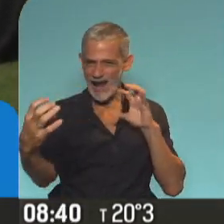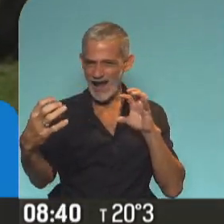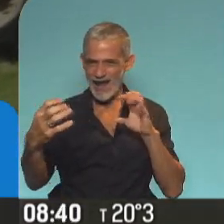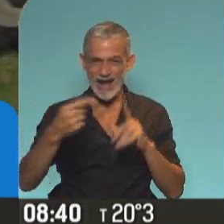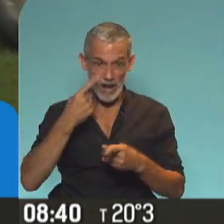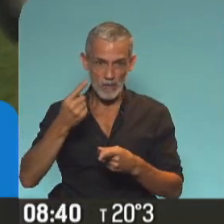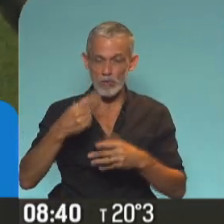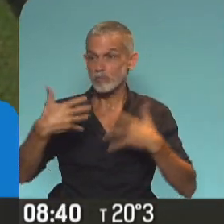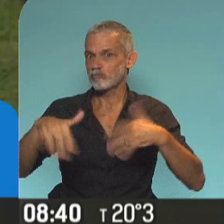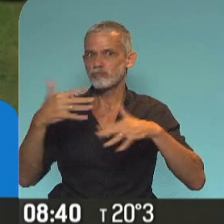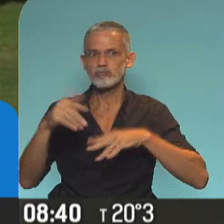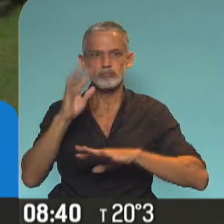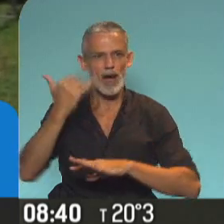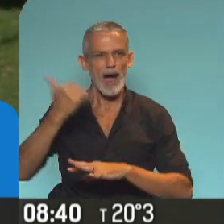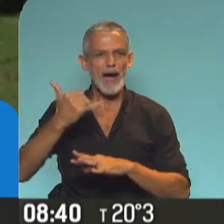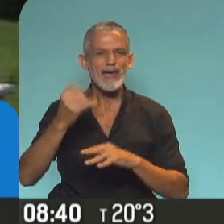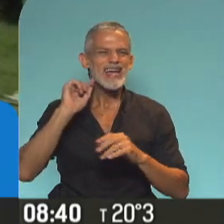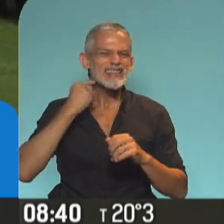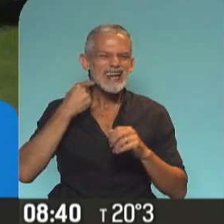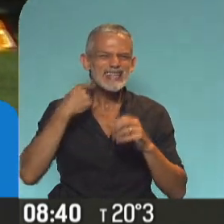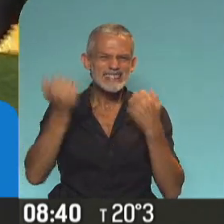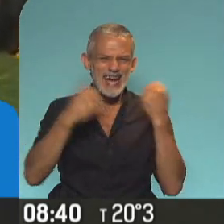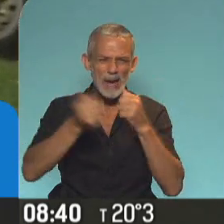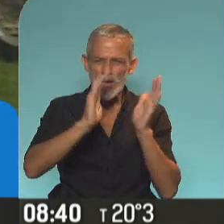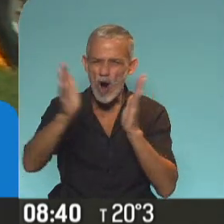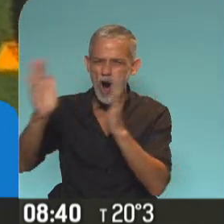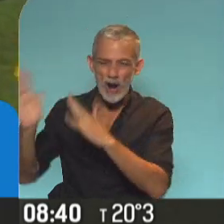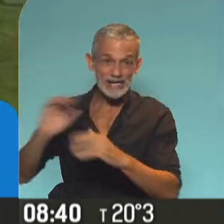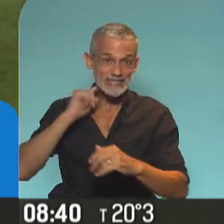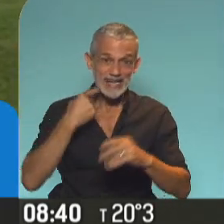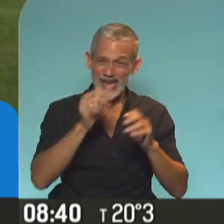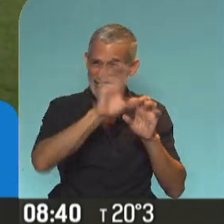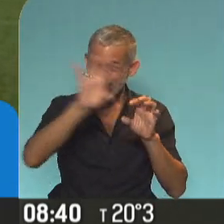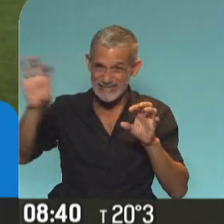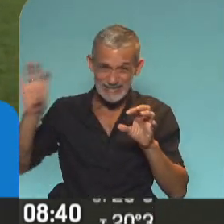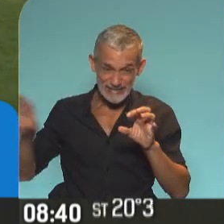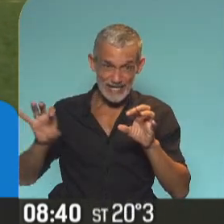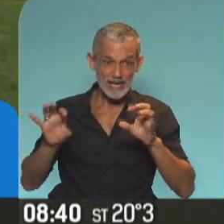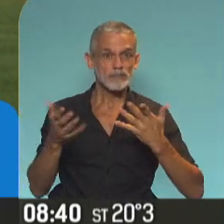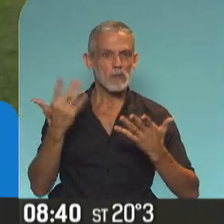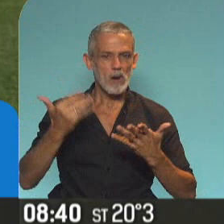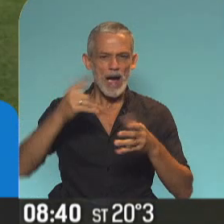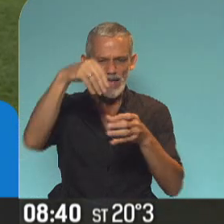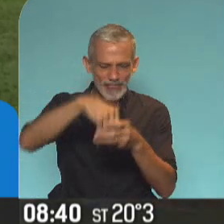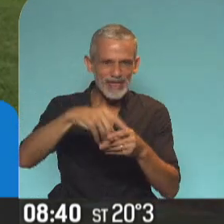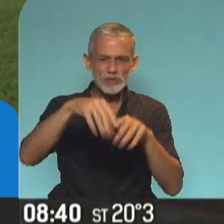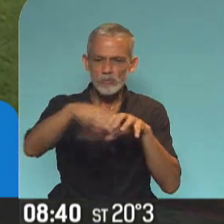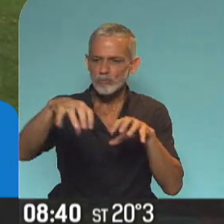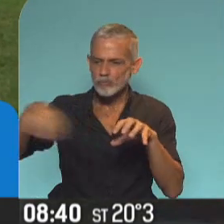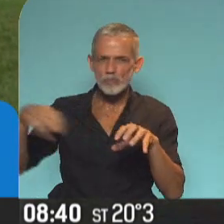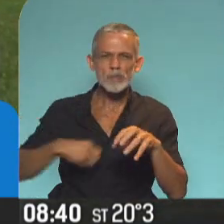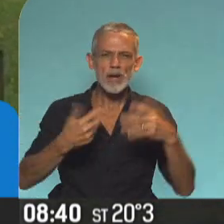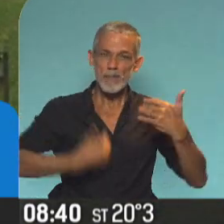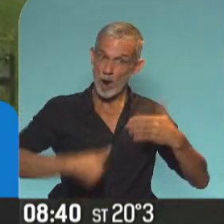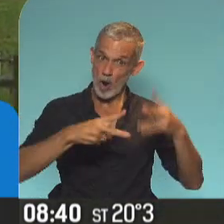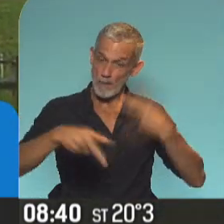impresionante cuenta con 13 camiones móviles y en cada uno de los camiones funcionan diferentes áreas hay quirófanos